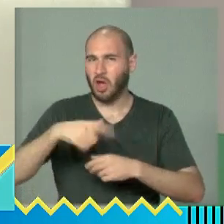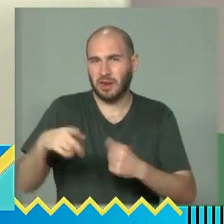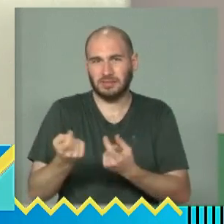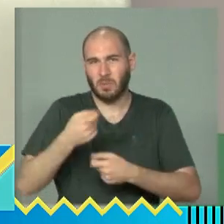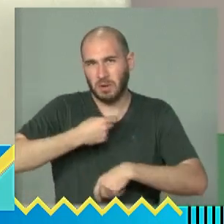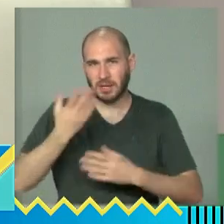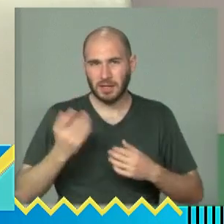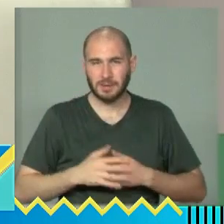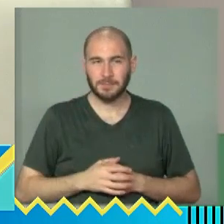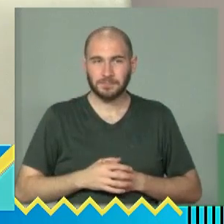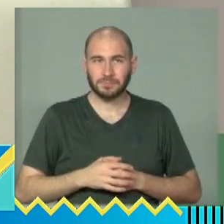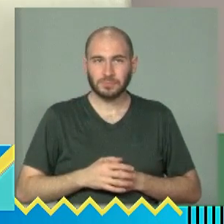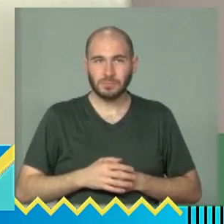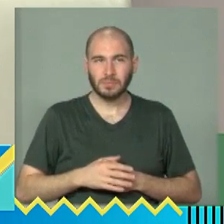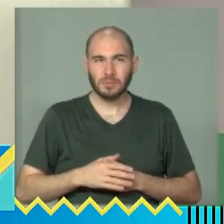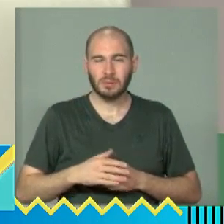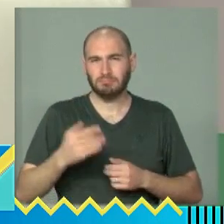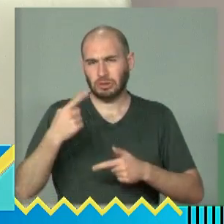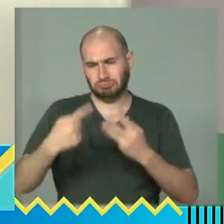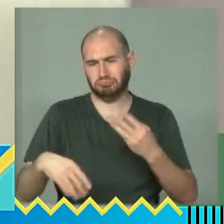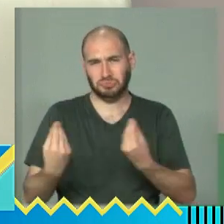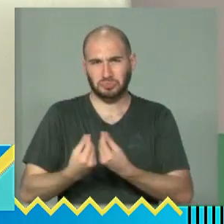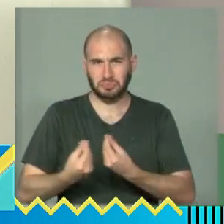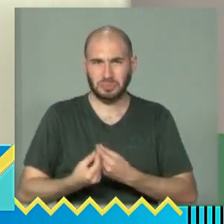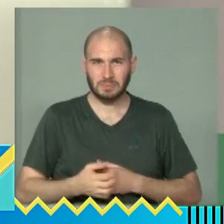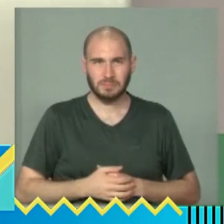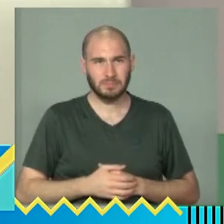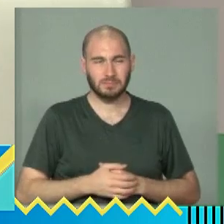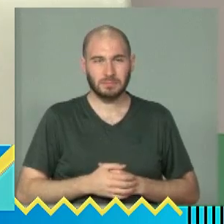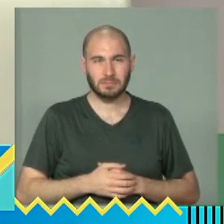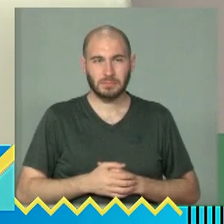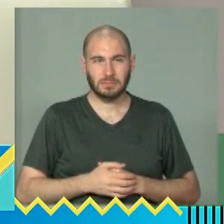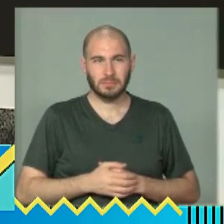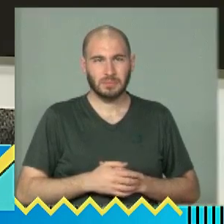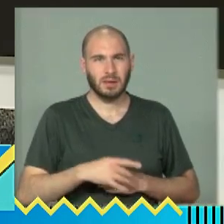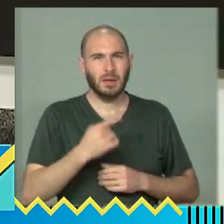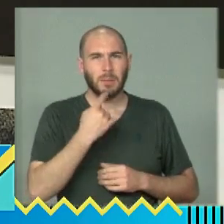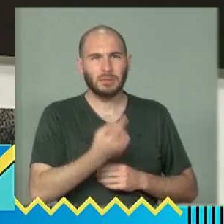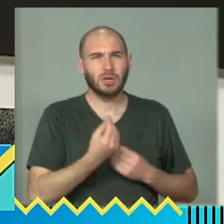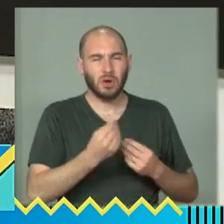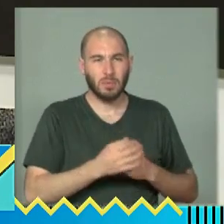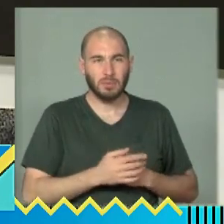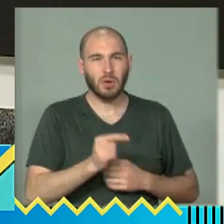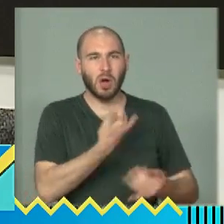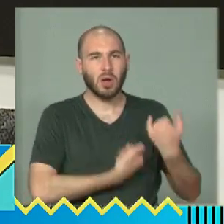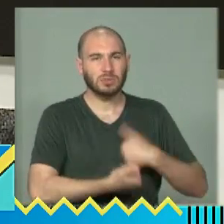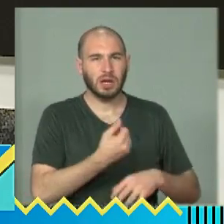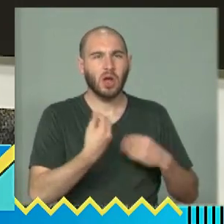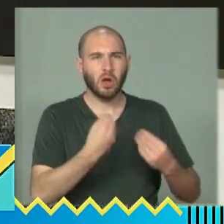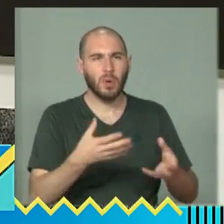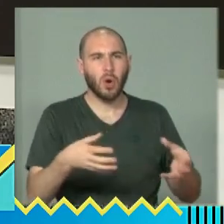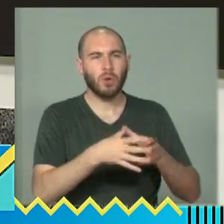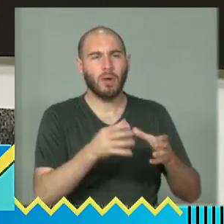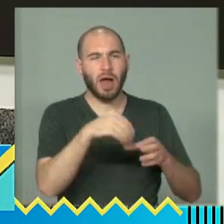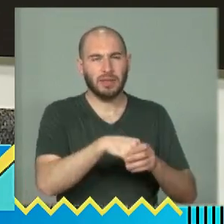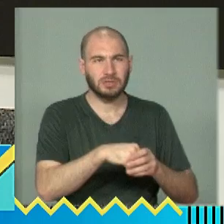necesitáramos. Y post-its, papeles, todo. Bien, perfecto. ¿Y cómo llegaron, o contanos un poquito cómo fue entre el grupo de